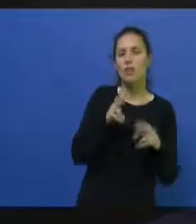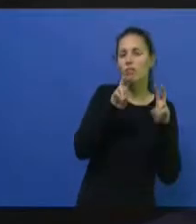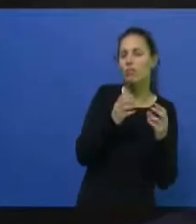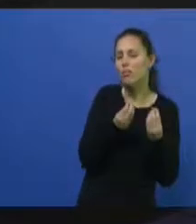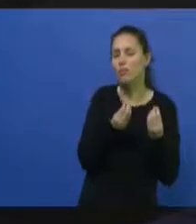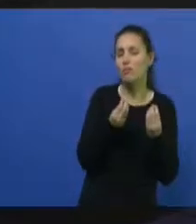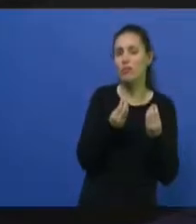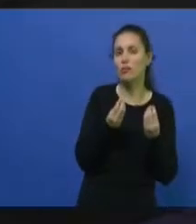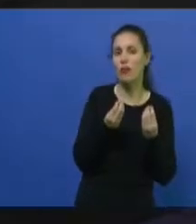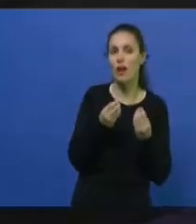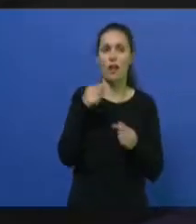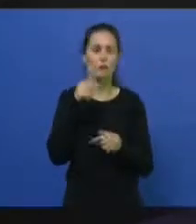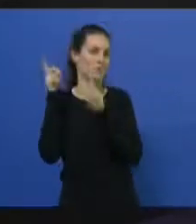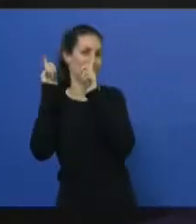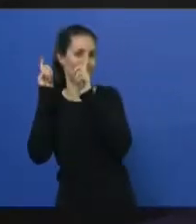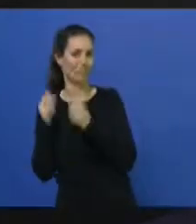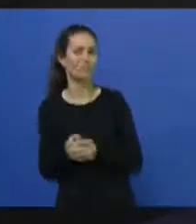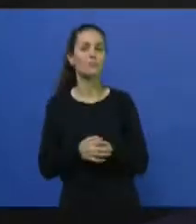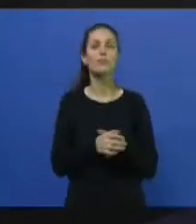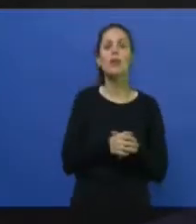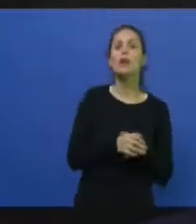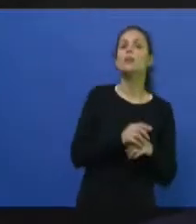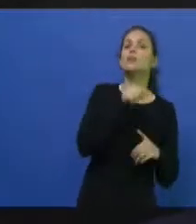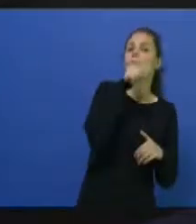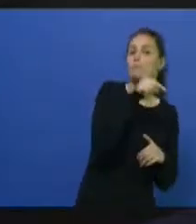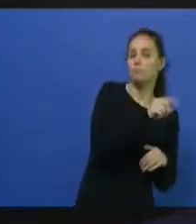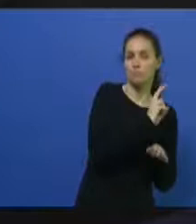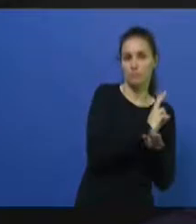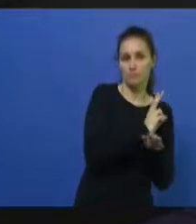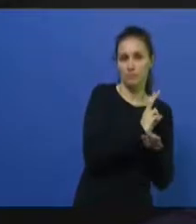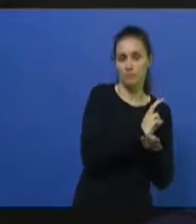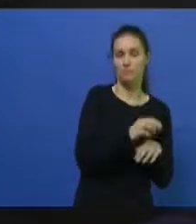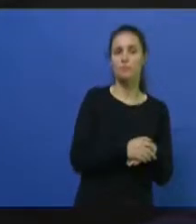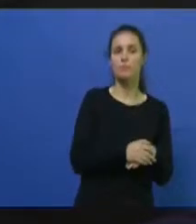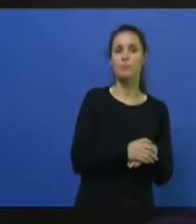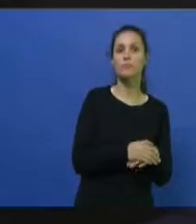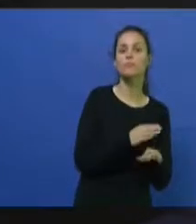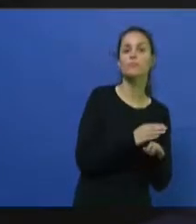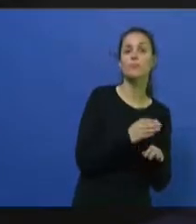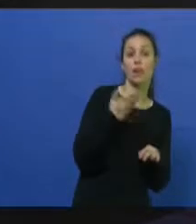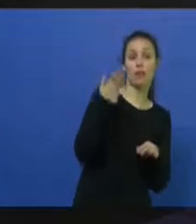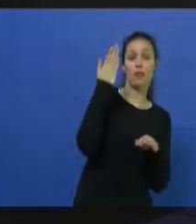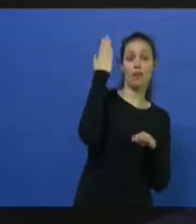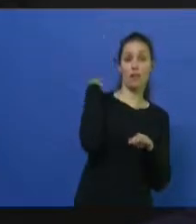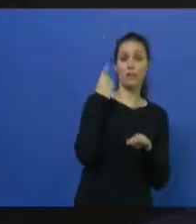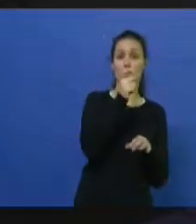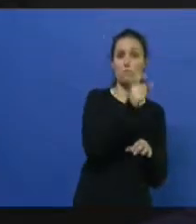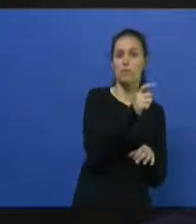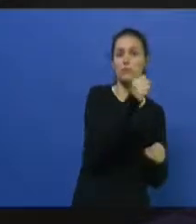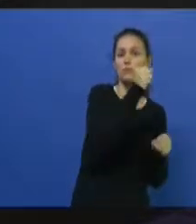Villanueva. Se están divirtiendo mucho acá. Sí, sí, en Villanueva, no. Villanueva. Ayer llegaron los trabajadores, un tema que se nos borra la